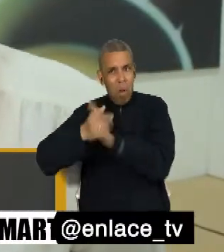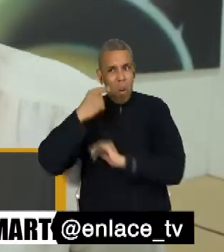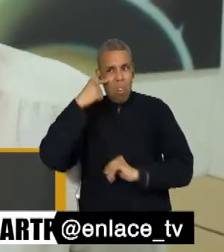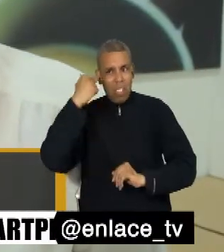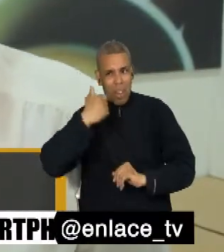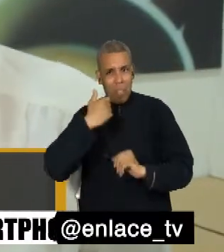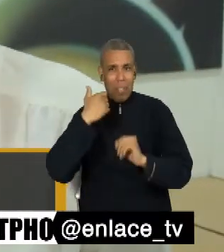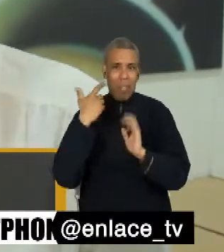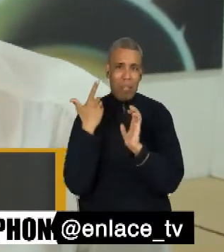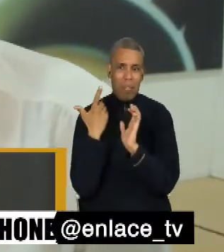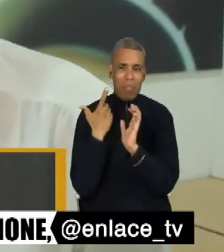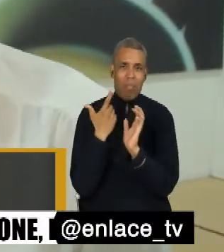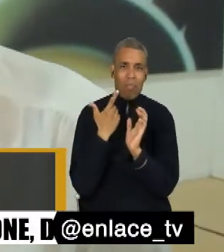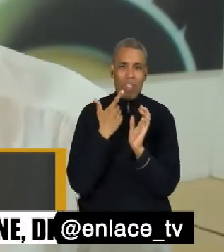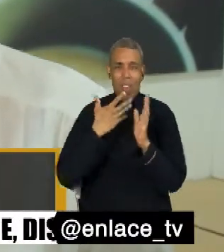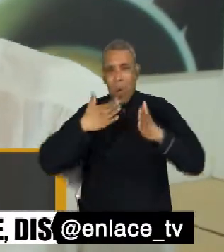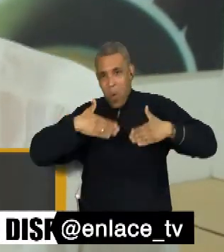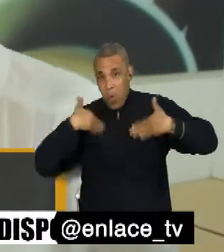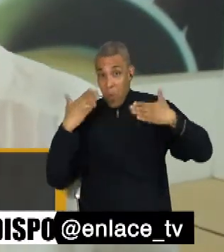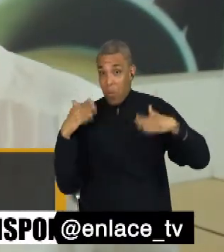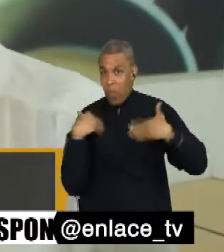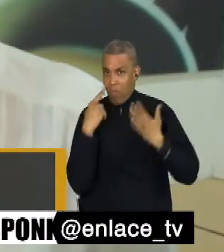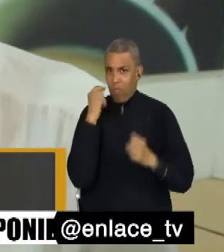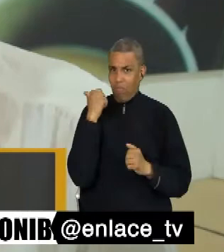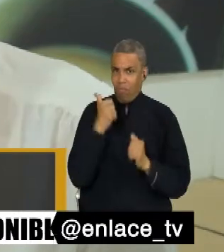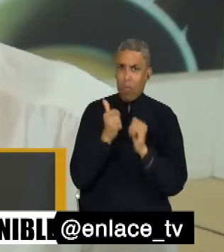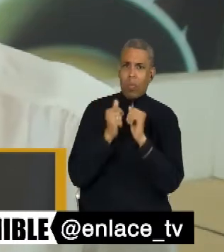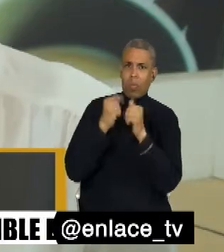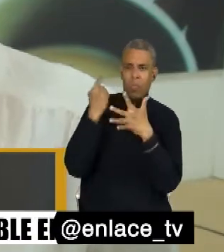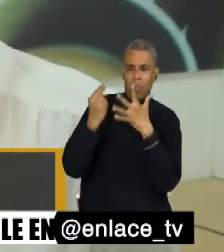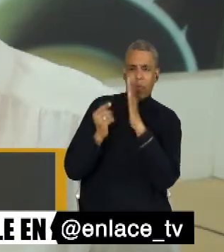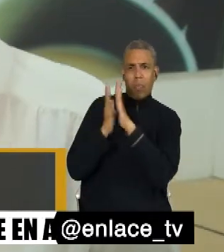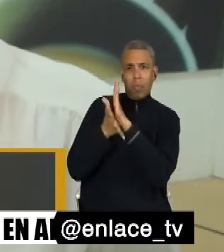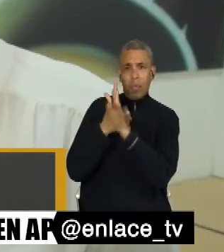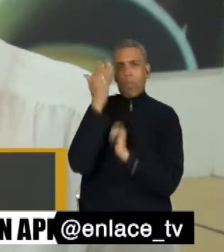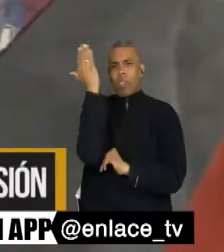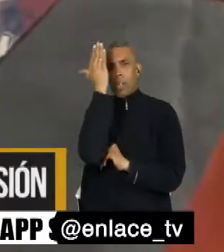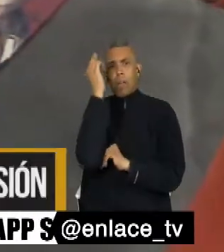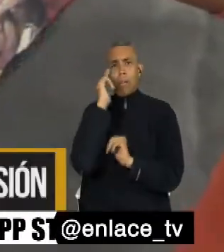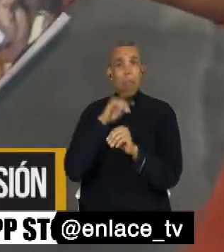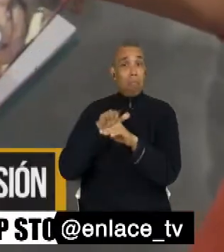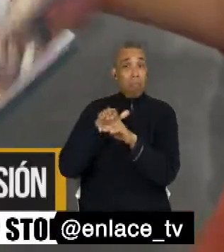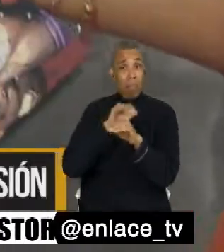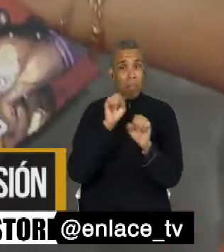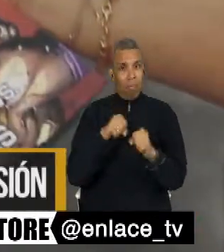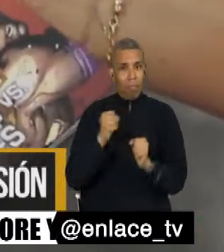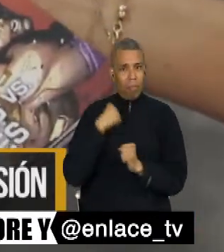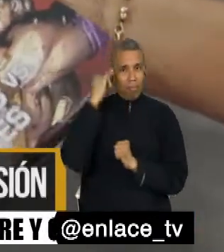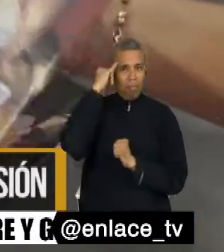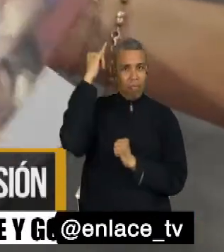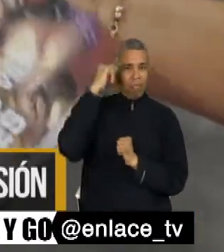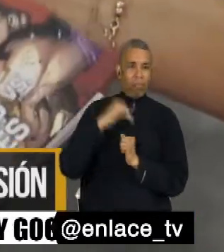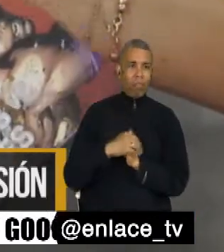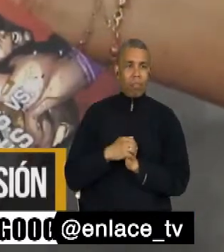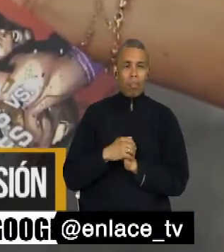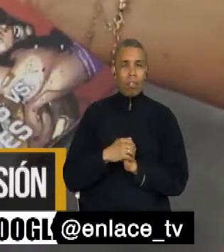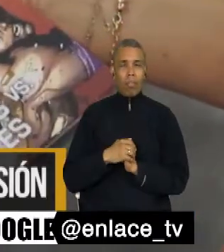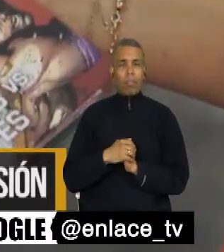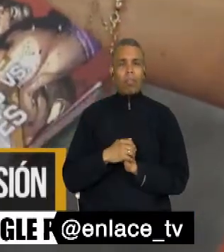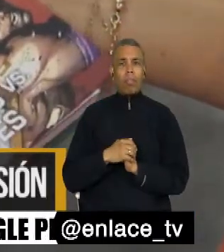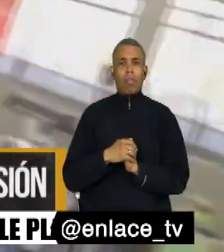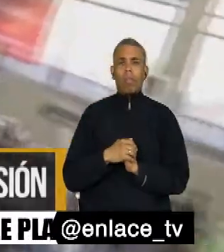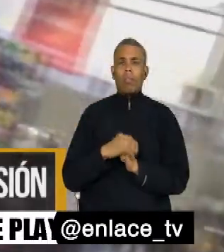estrenos, películas, datos curiosos y películas recomendadas. Conozca en esta primera entrega detalles de